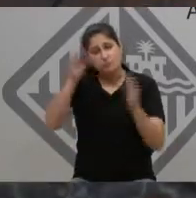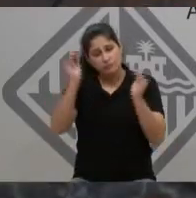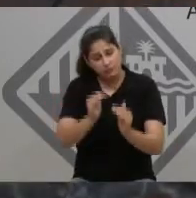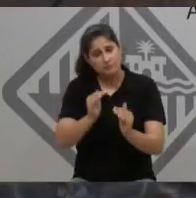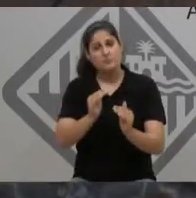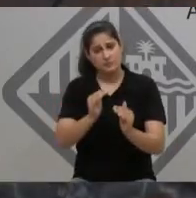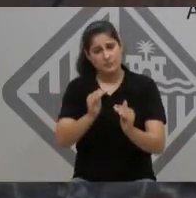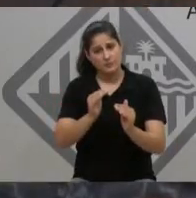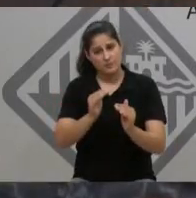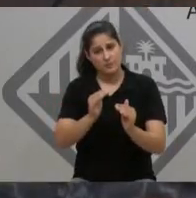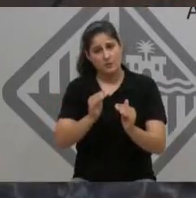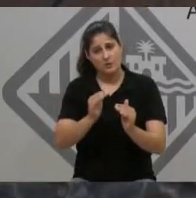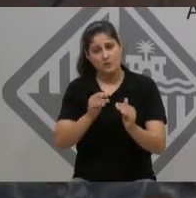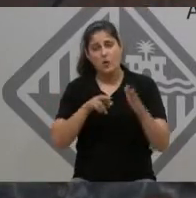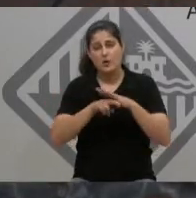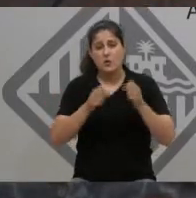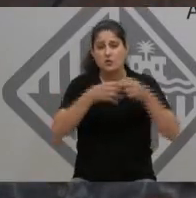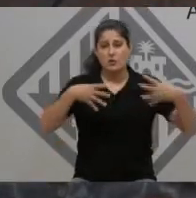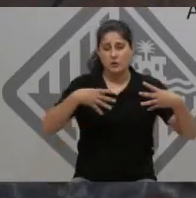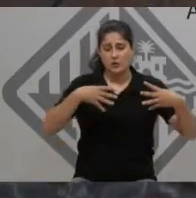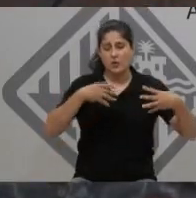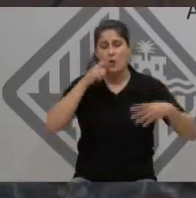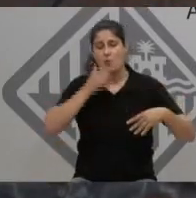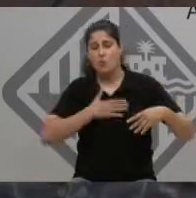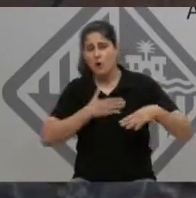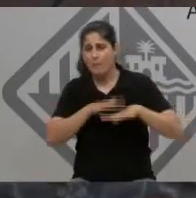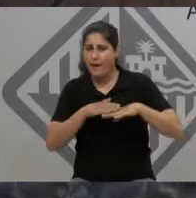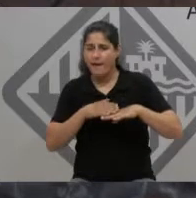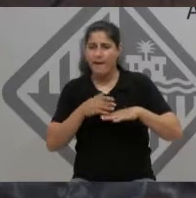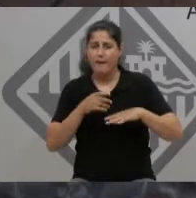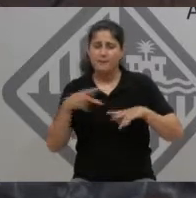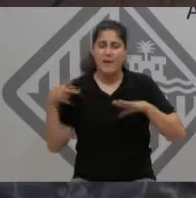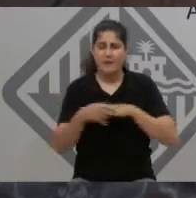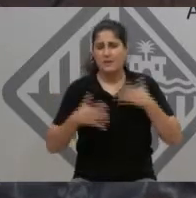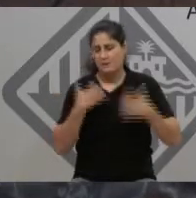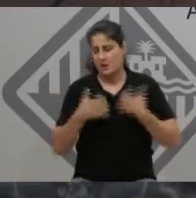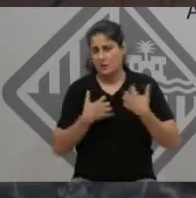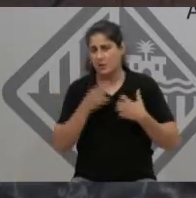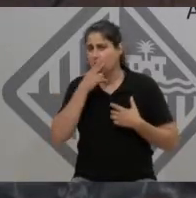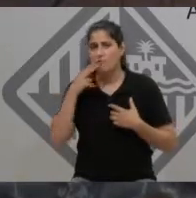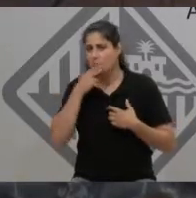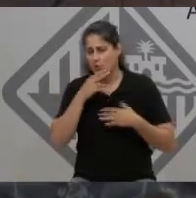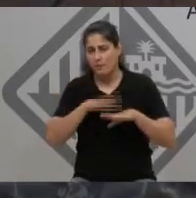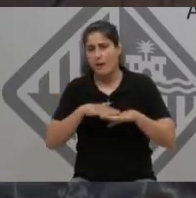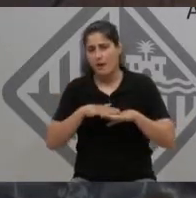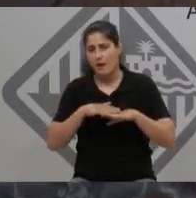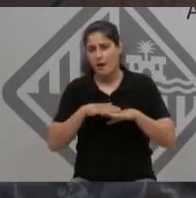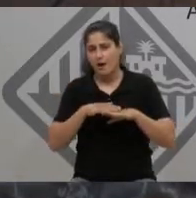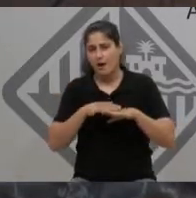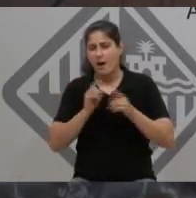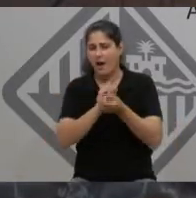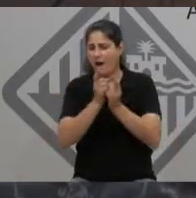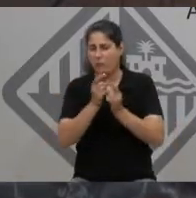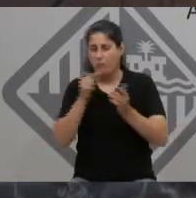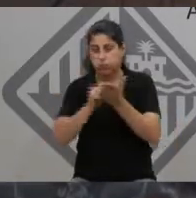ciudadanos, implementando tanto recursos electrónicos como humanos para evitar cualquier molestia. Obviamente, un compromiso a que no se realicen cambios bruscos. Si